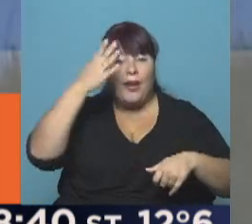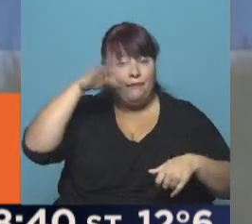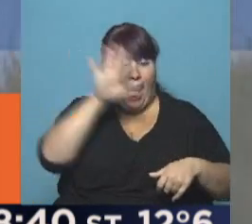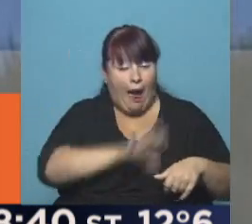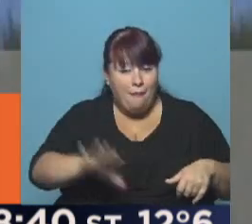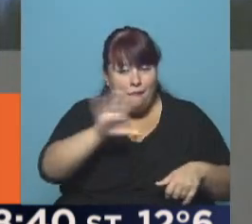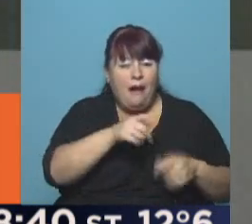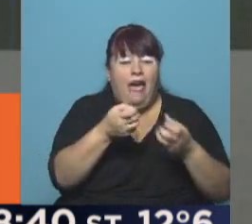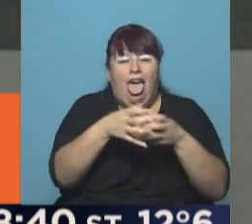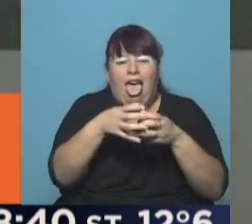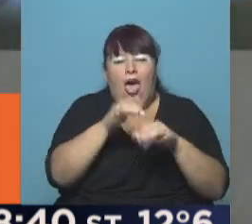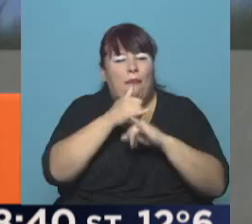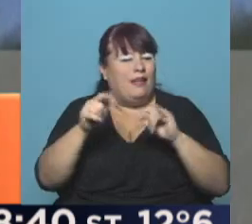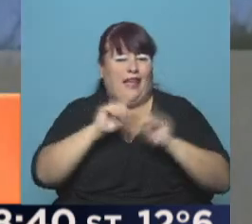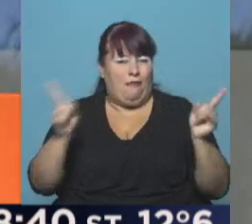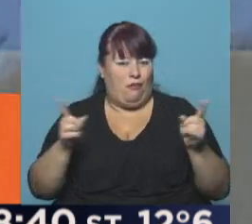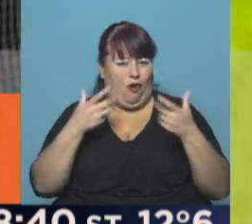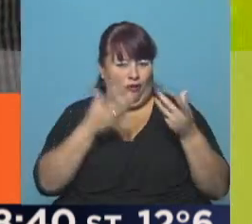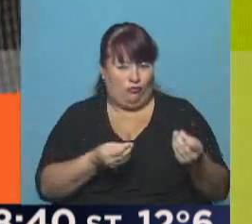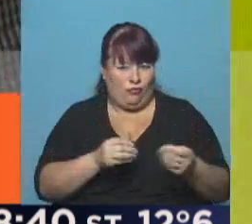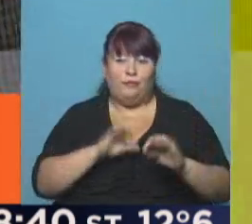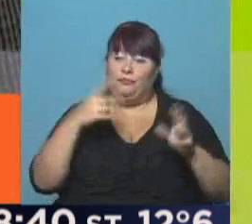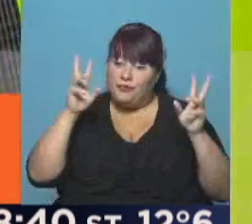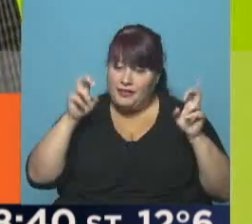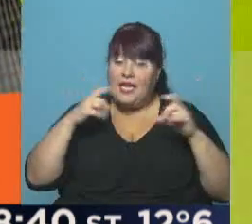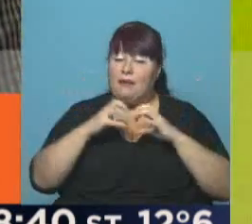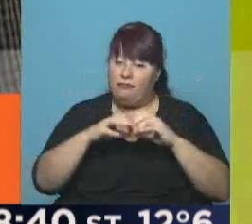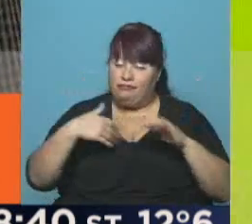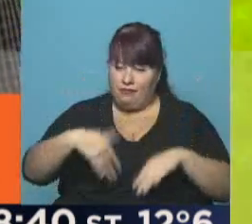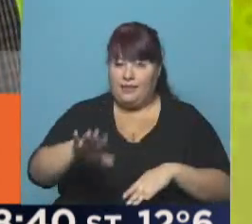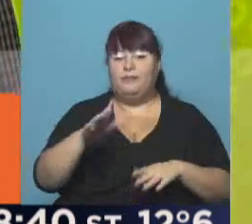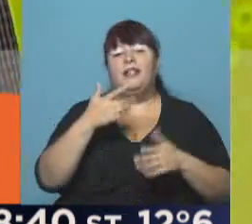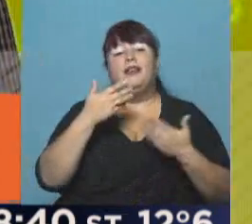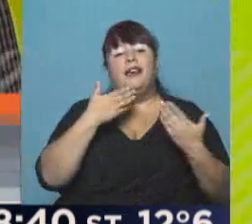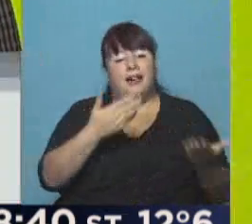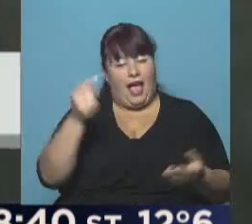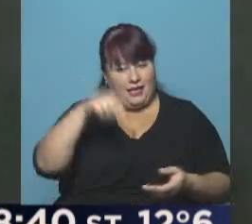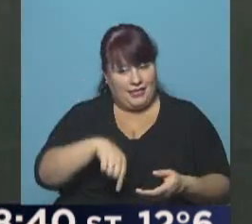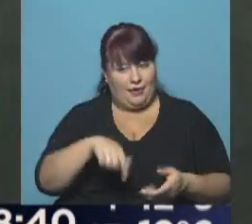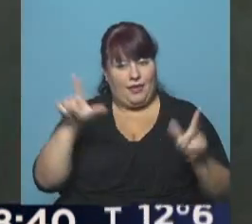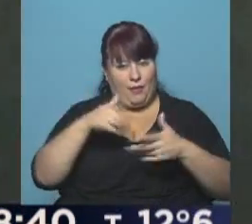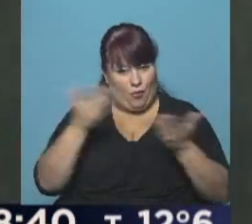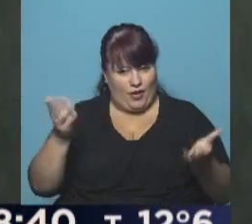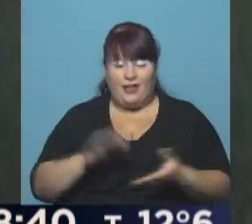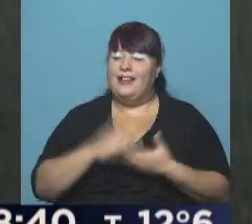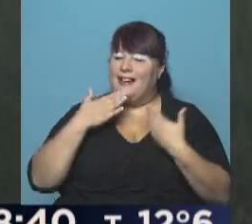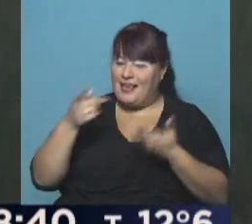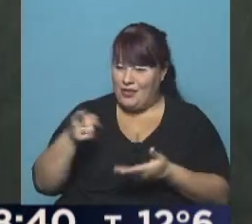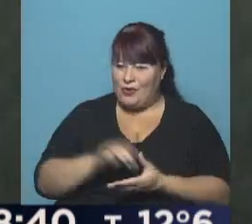húmeda que son pequeños o medianos tampoco les digo siempre un tema para seguir conversando diputado luís basterra gracias cerebro está en la televisión pública es gracias a